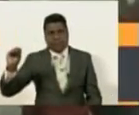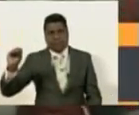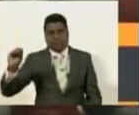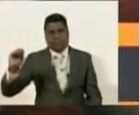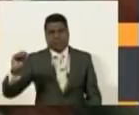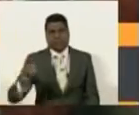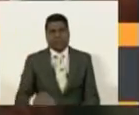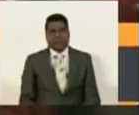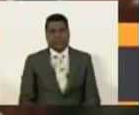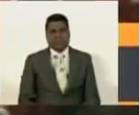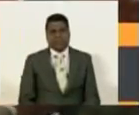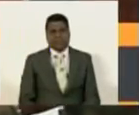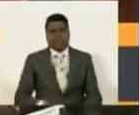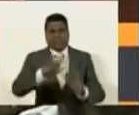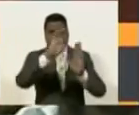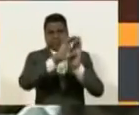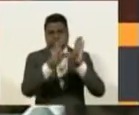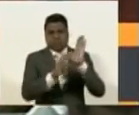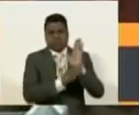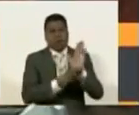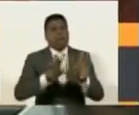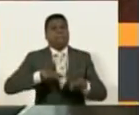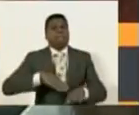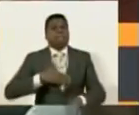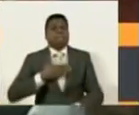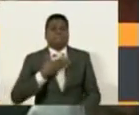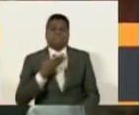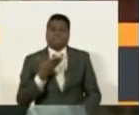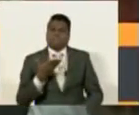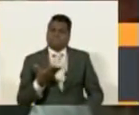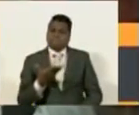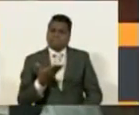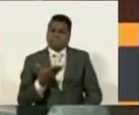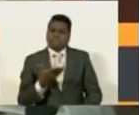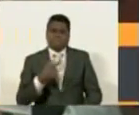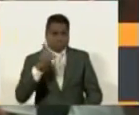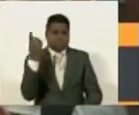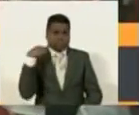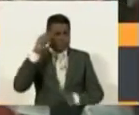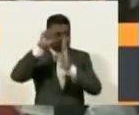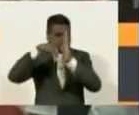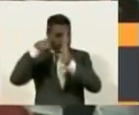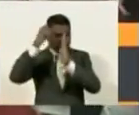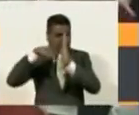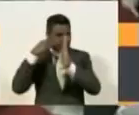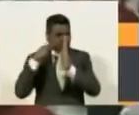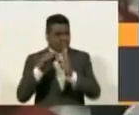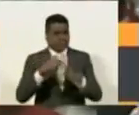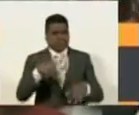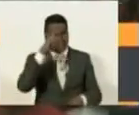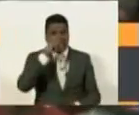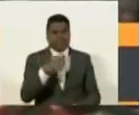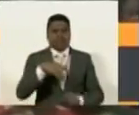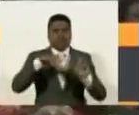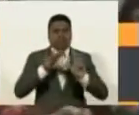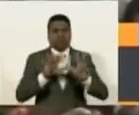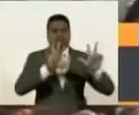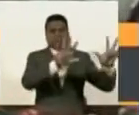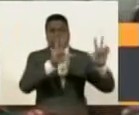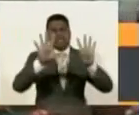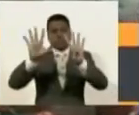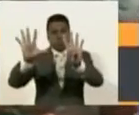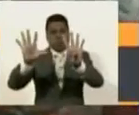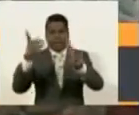constituyente? Porque era la única vía. Y ayer yo ponía un video cuando el comandante decía que en el año 89 se